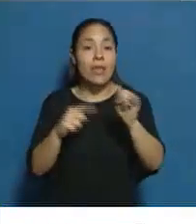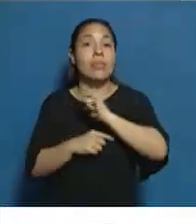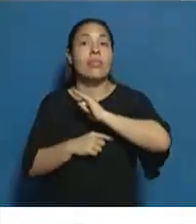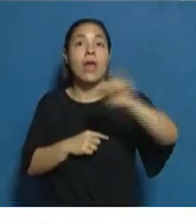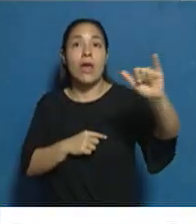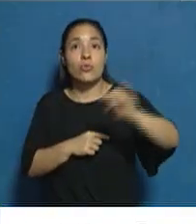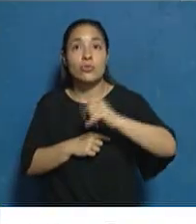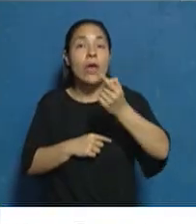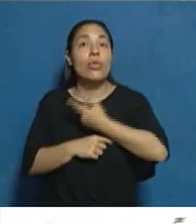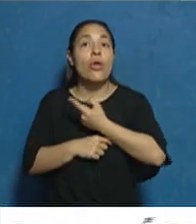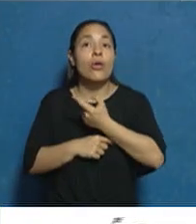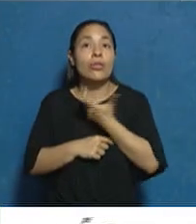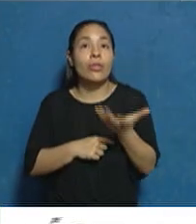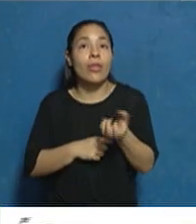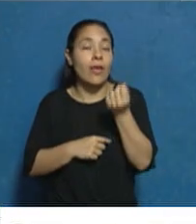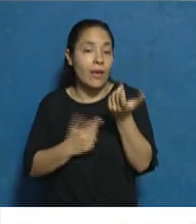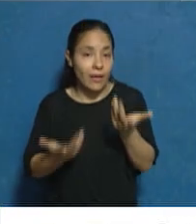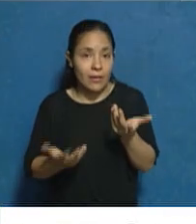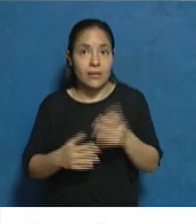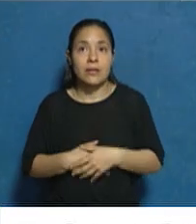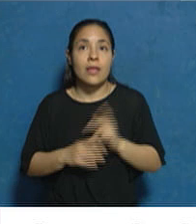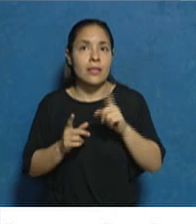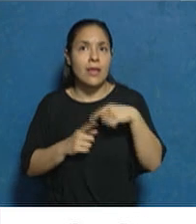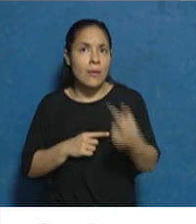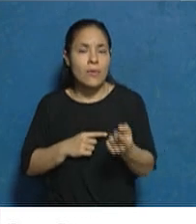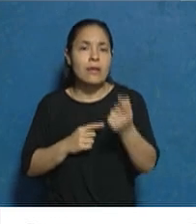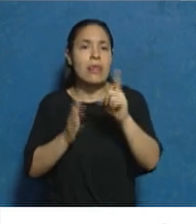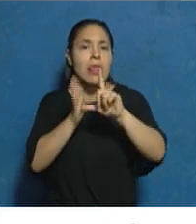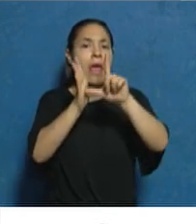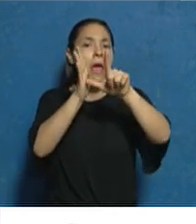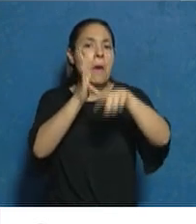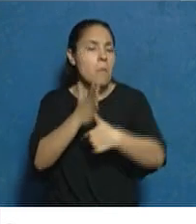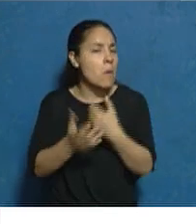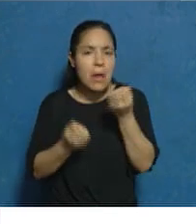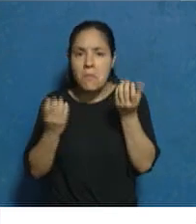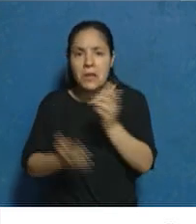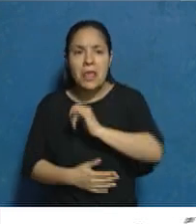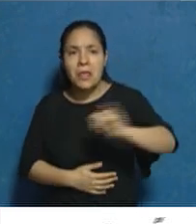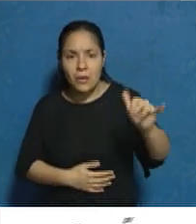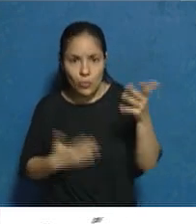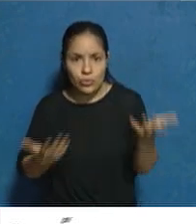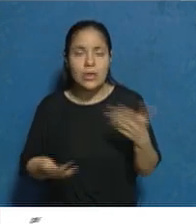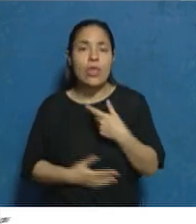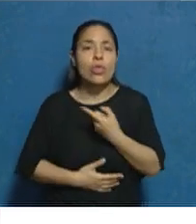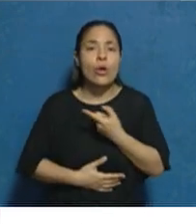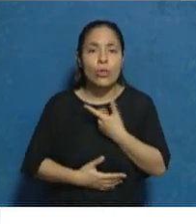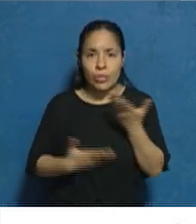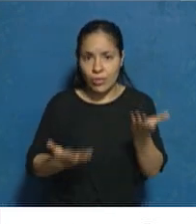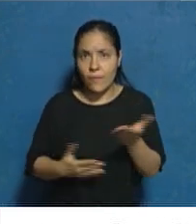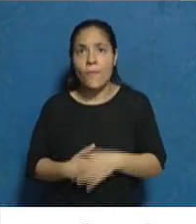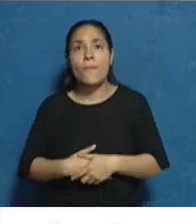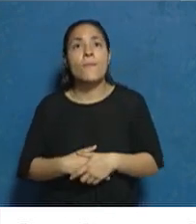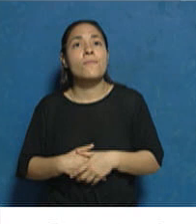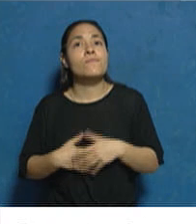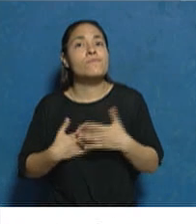la averiguación de paradero. Ya vamos a dar a conocer por qué se demoró tanto esta denuncia para saber dónde estaba Chávez. Vamos a